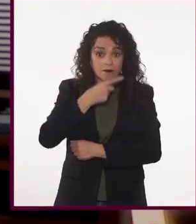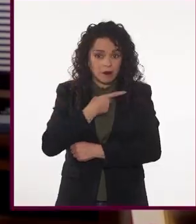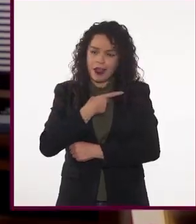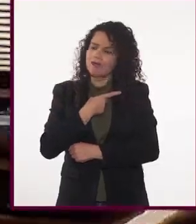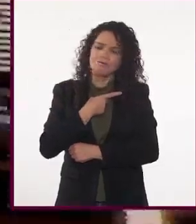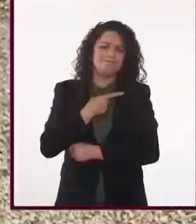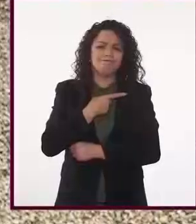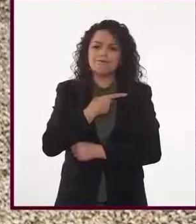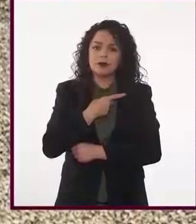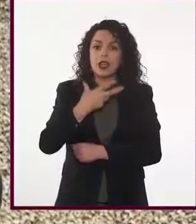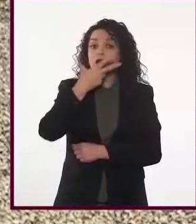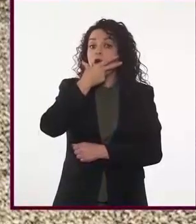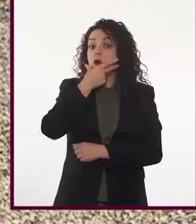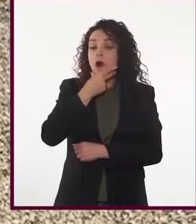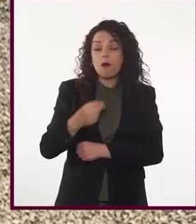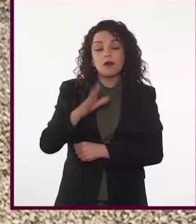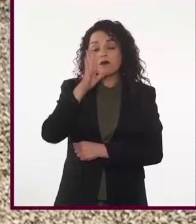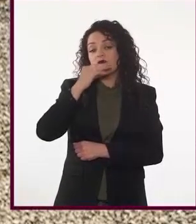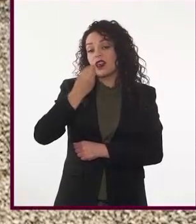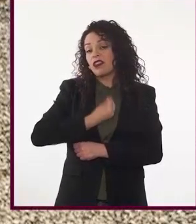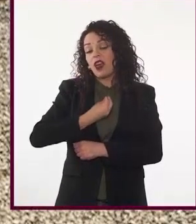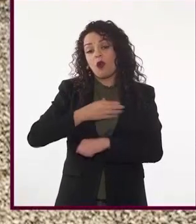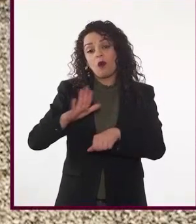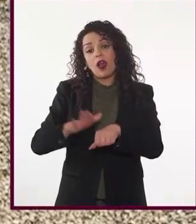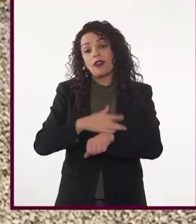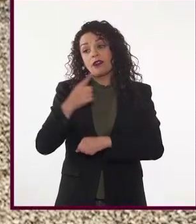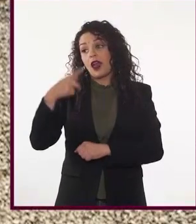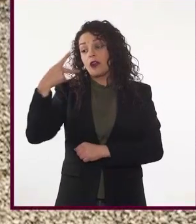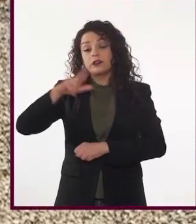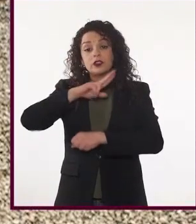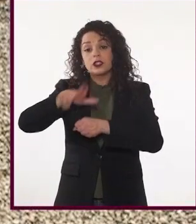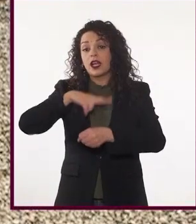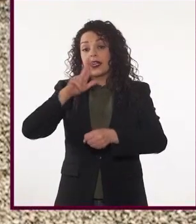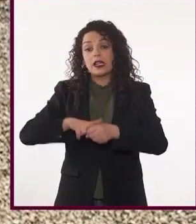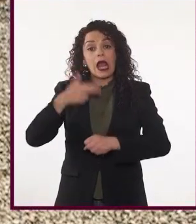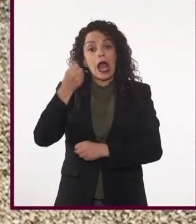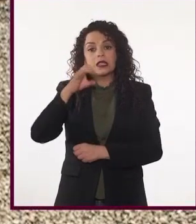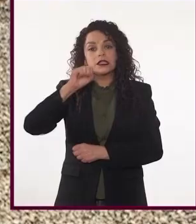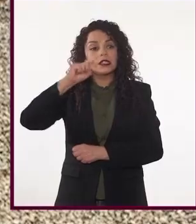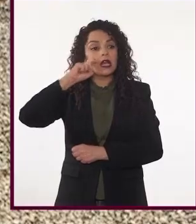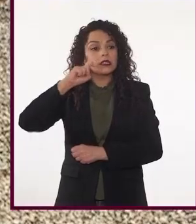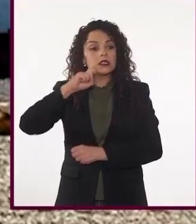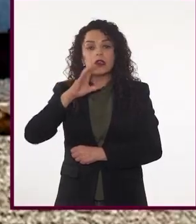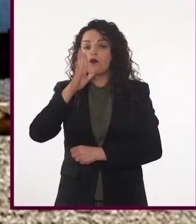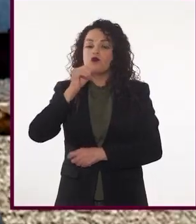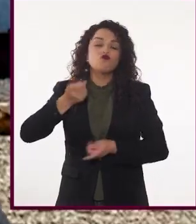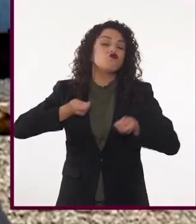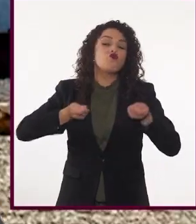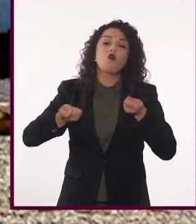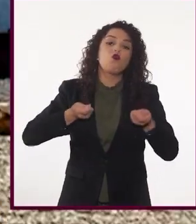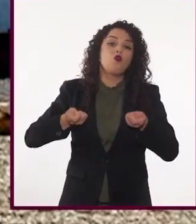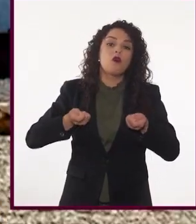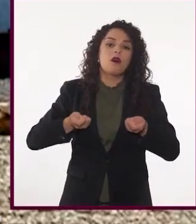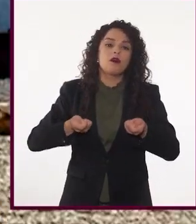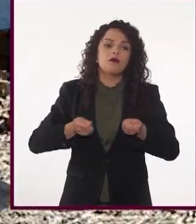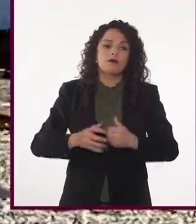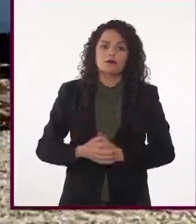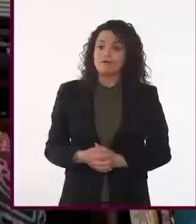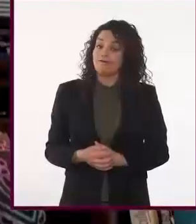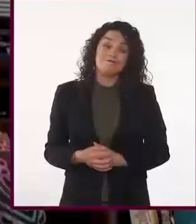deseamos. Los hombres no se pueden contener porque su naturaleza y potencia sexual es